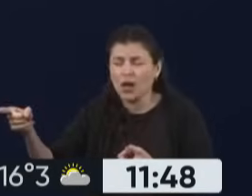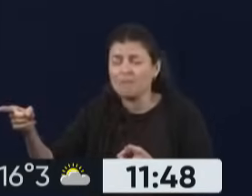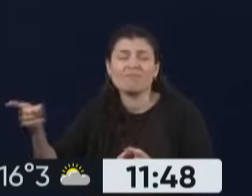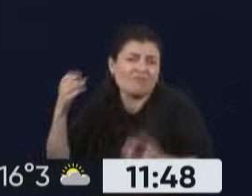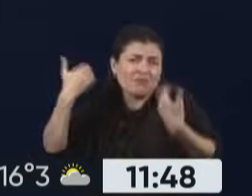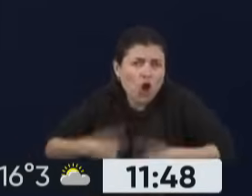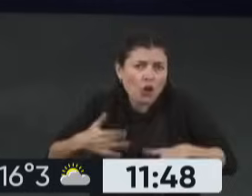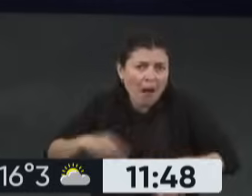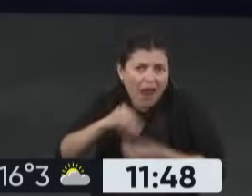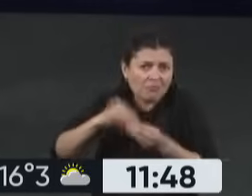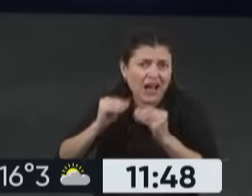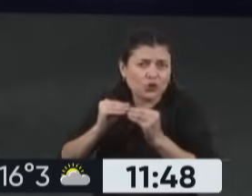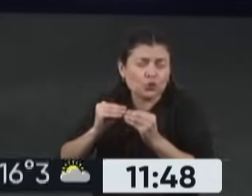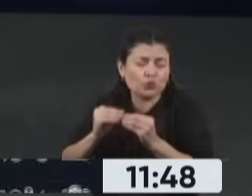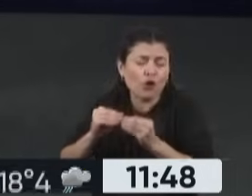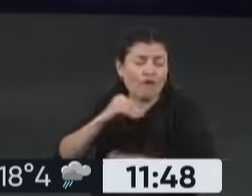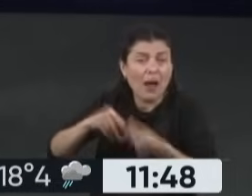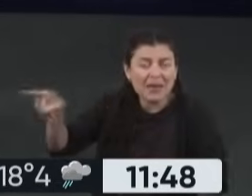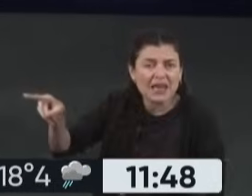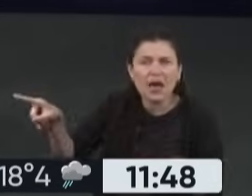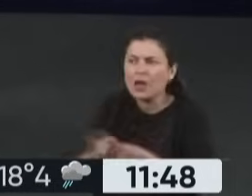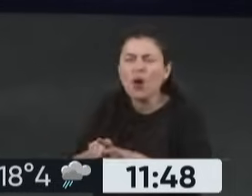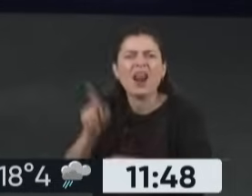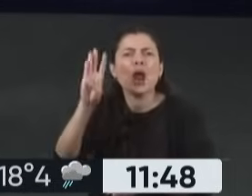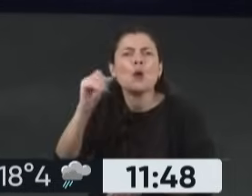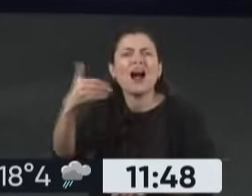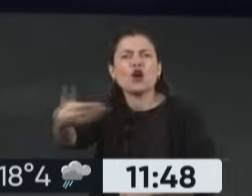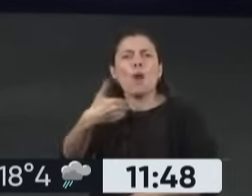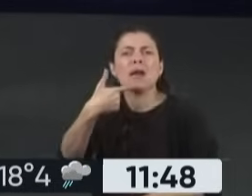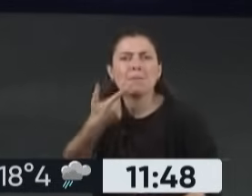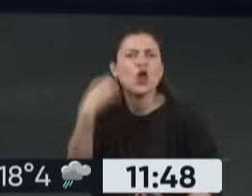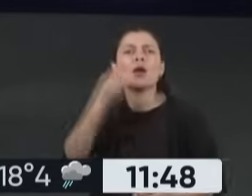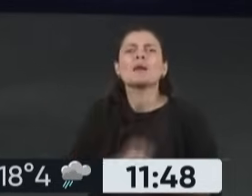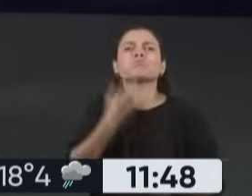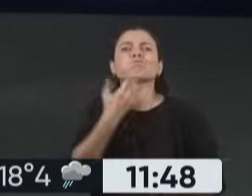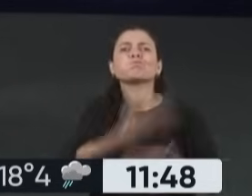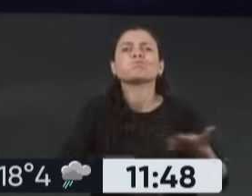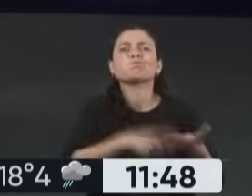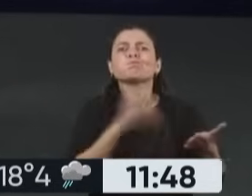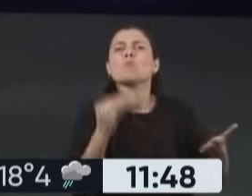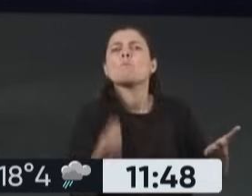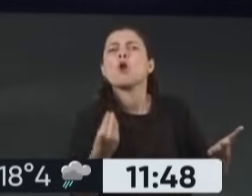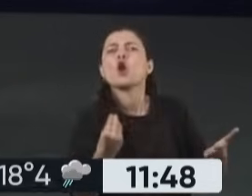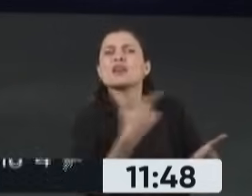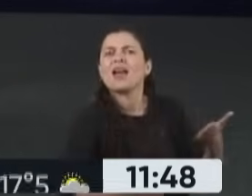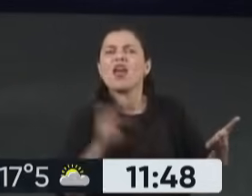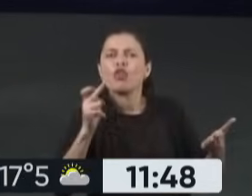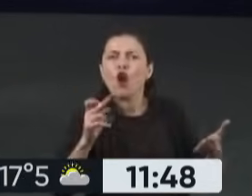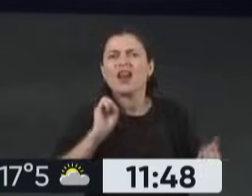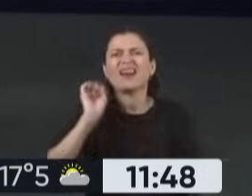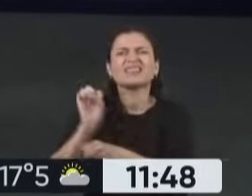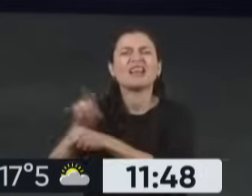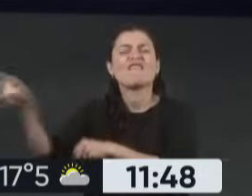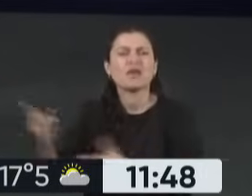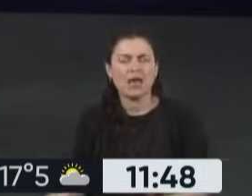justificarlo. Entonces, digamos, ustedes conocen cantidad de ejemplos, desde ir al supermercado